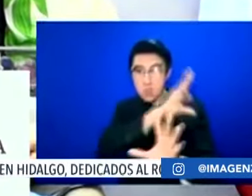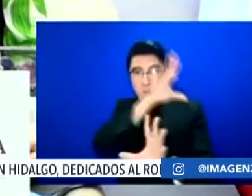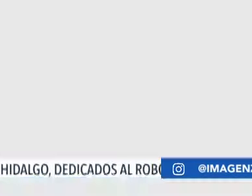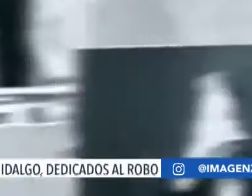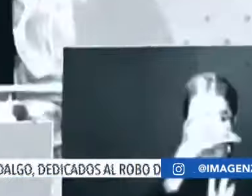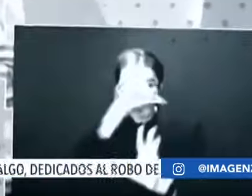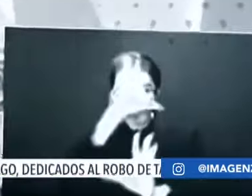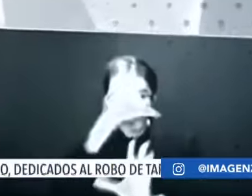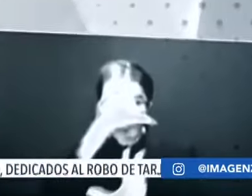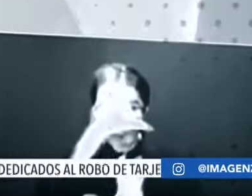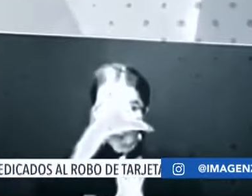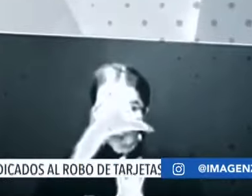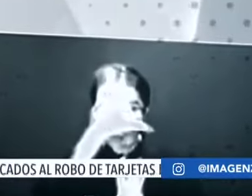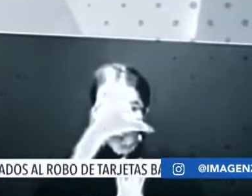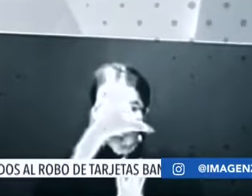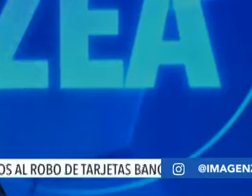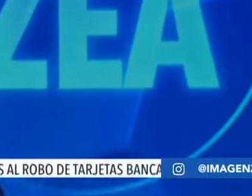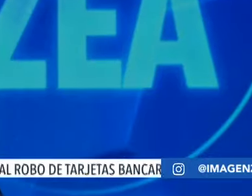su contra.